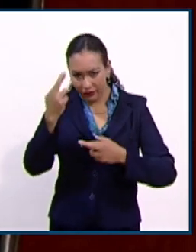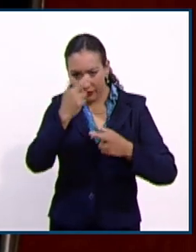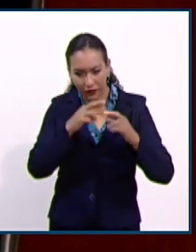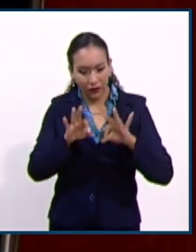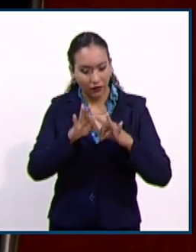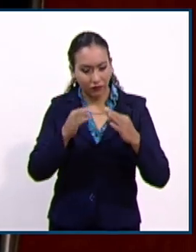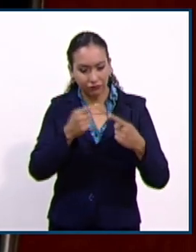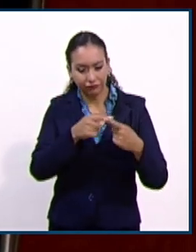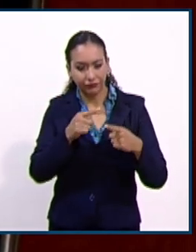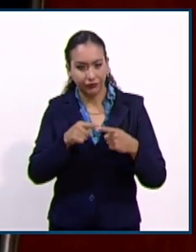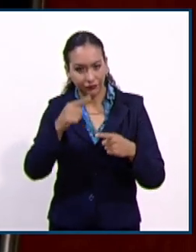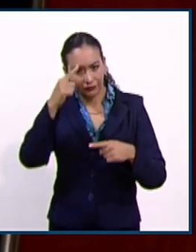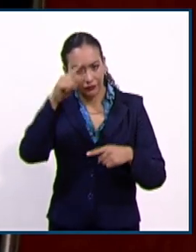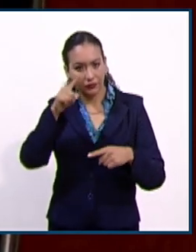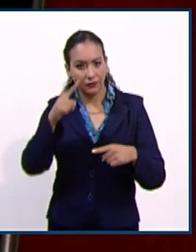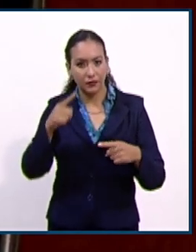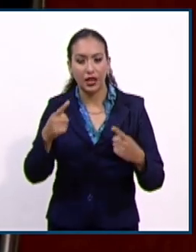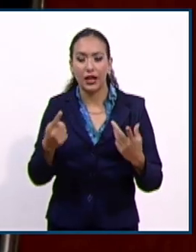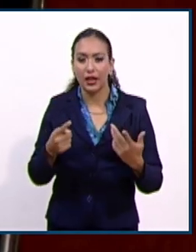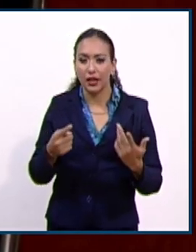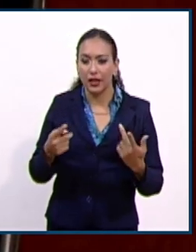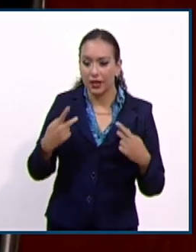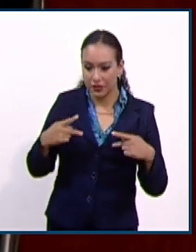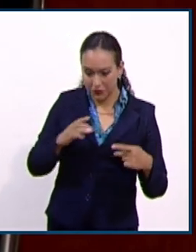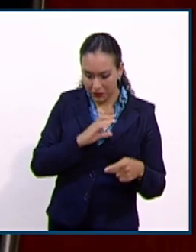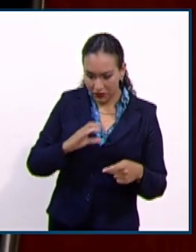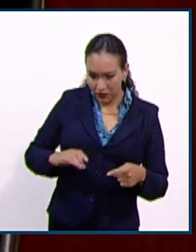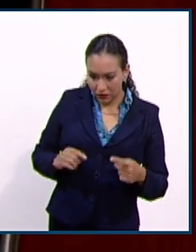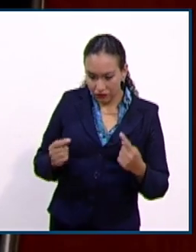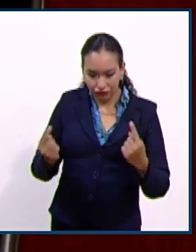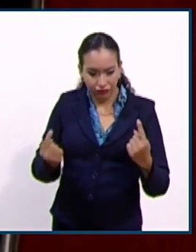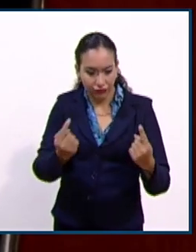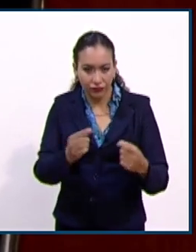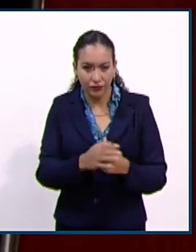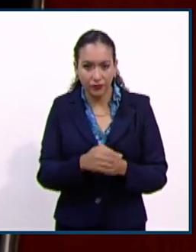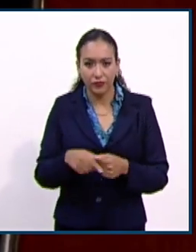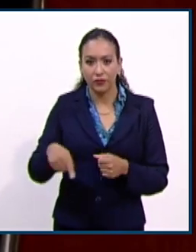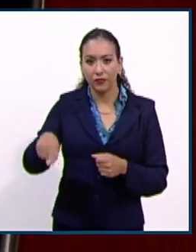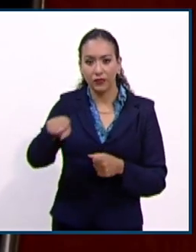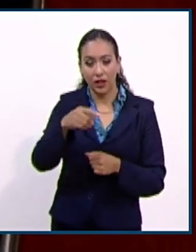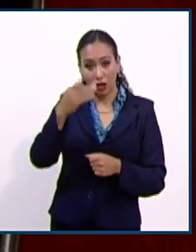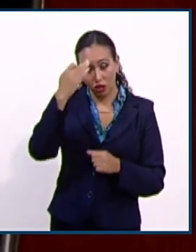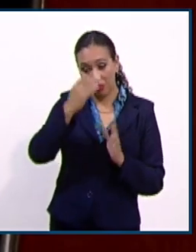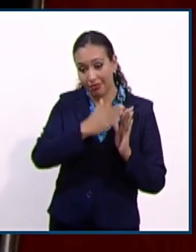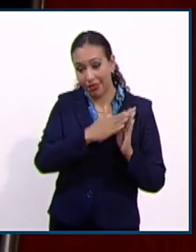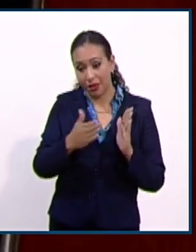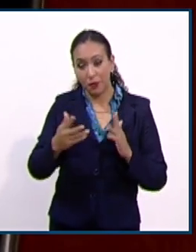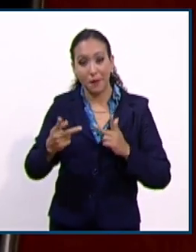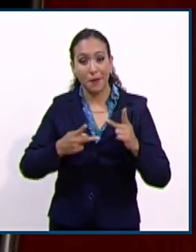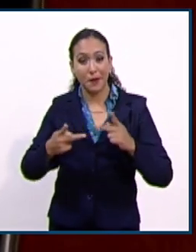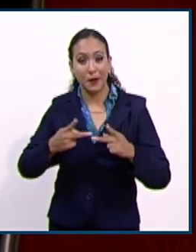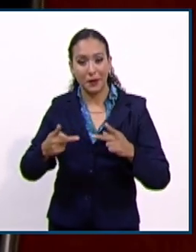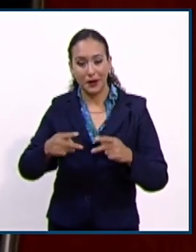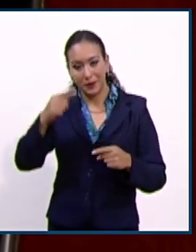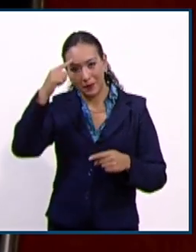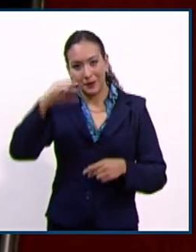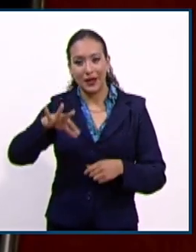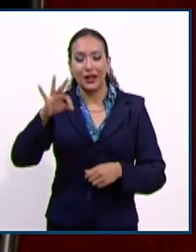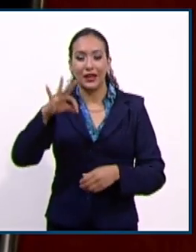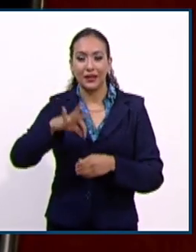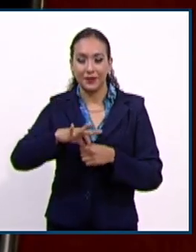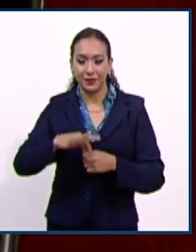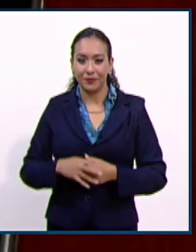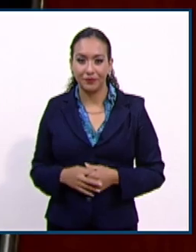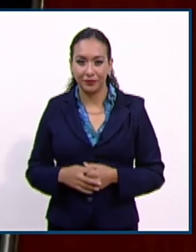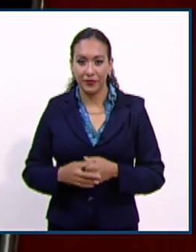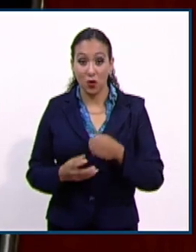en tanto que la pretensión de las partes actoras no puede ser colmada por haber concluido la etapa de preparación de la elección correspondiente. En los